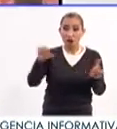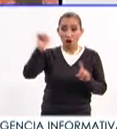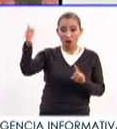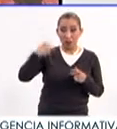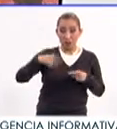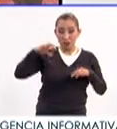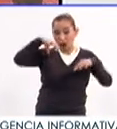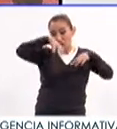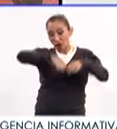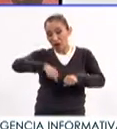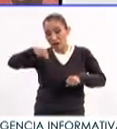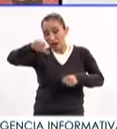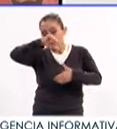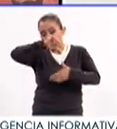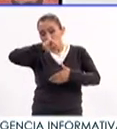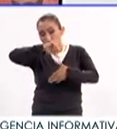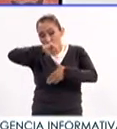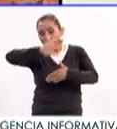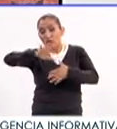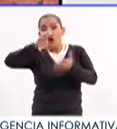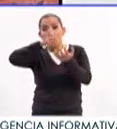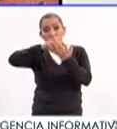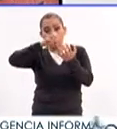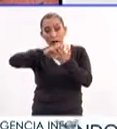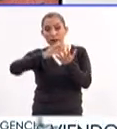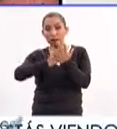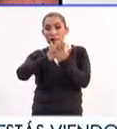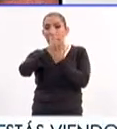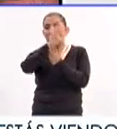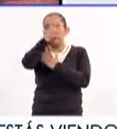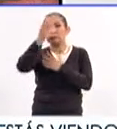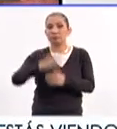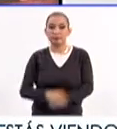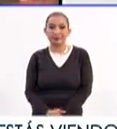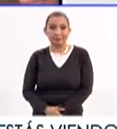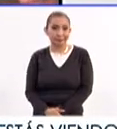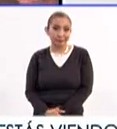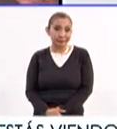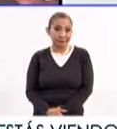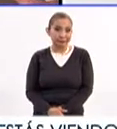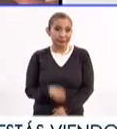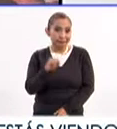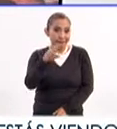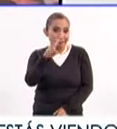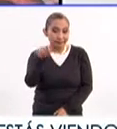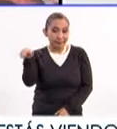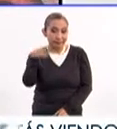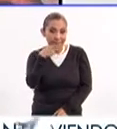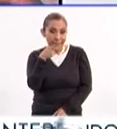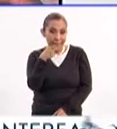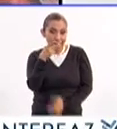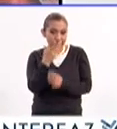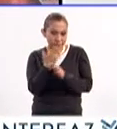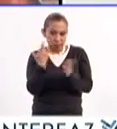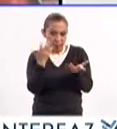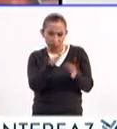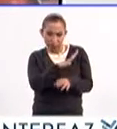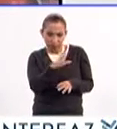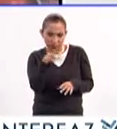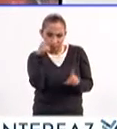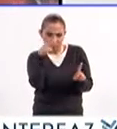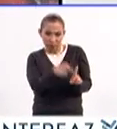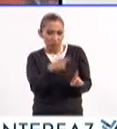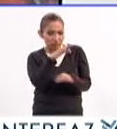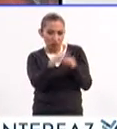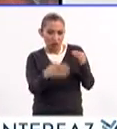conquistadores en Sudamérica, a Cortés se le pasó de tueste. Y es cierto. ella hablaba genéricamente y concretamente de